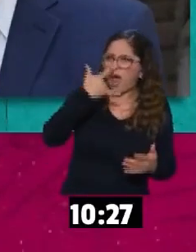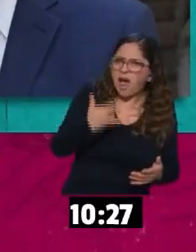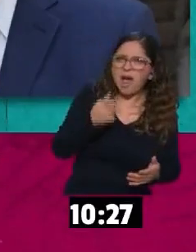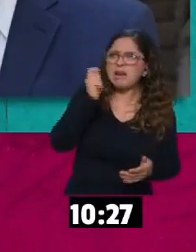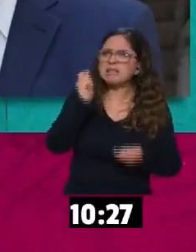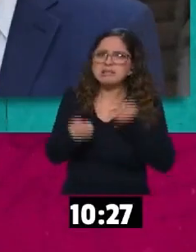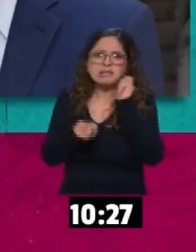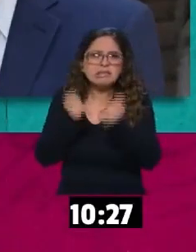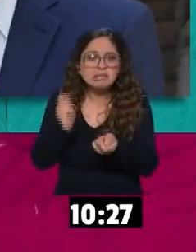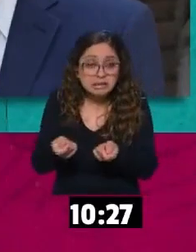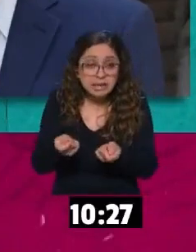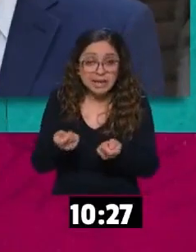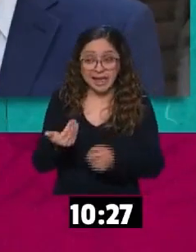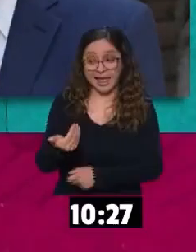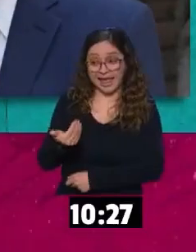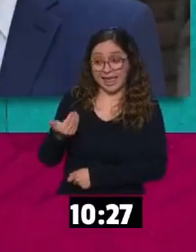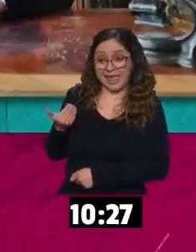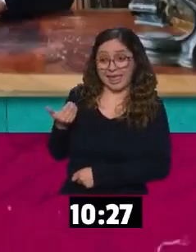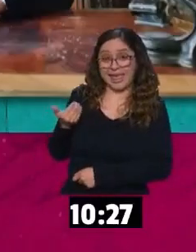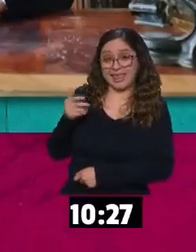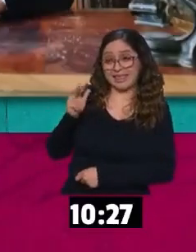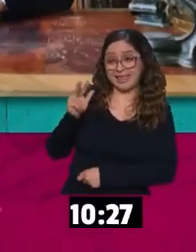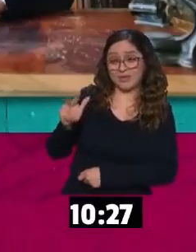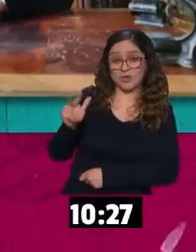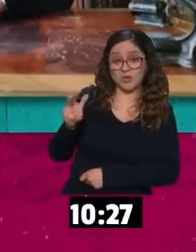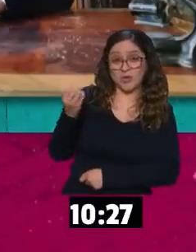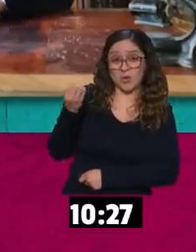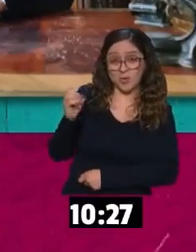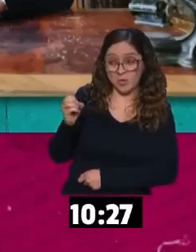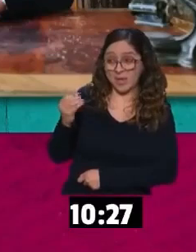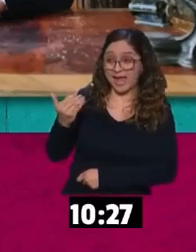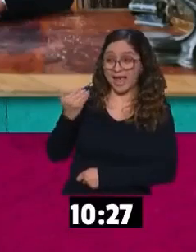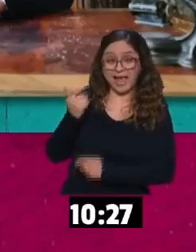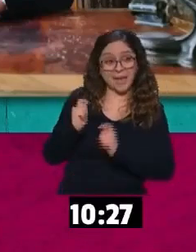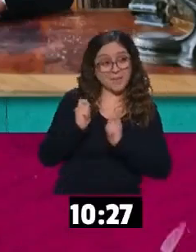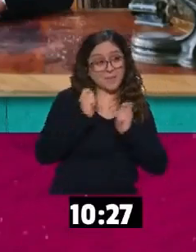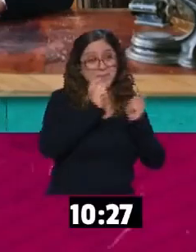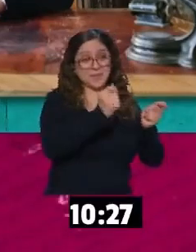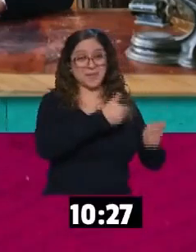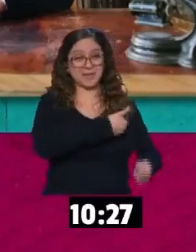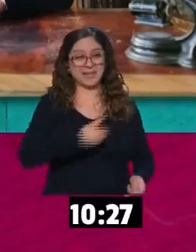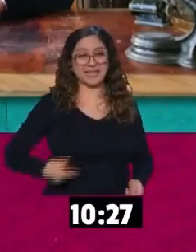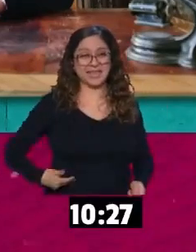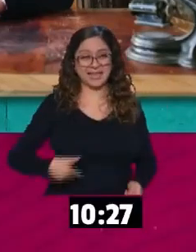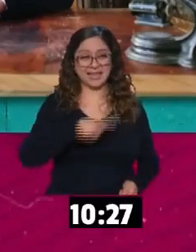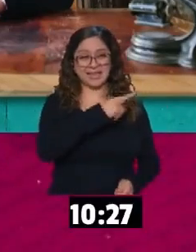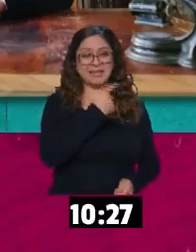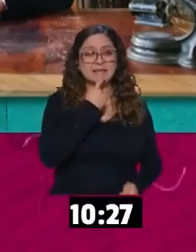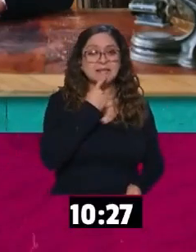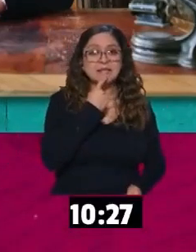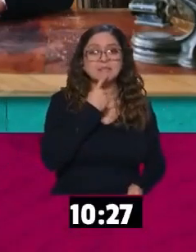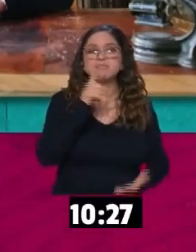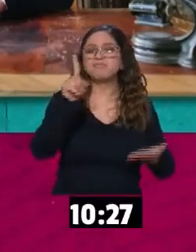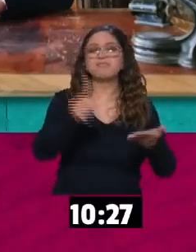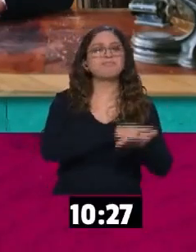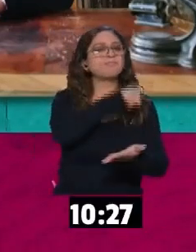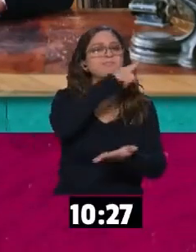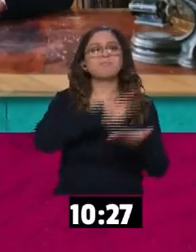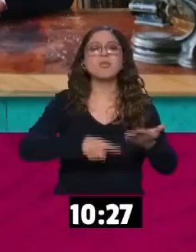2018, antes de la toma de posesión, cancelarlo después de 4 meses de trabajos,